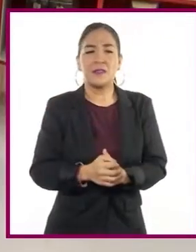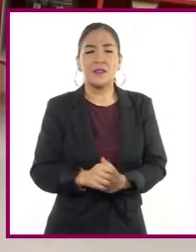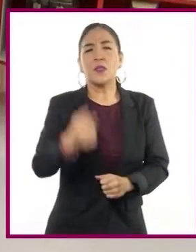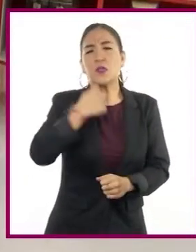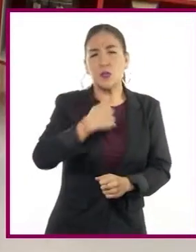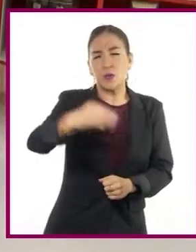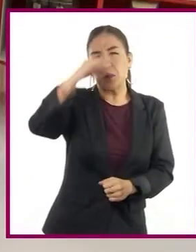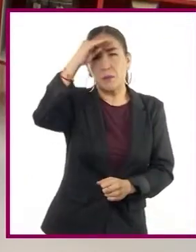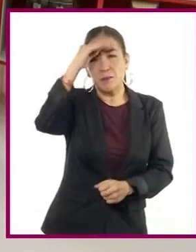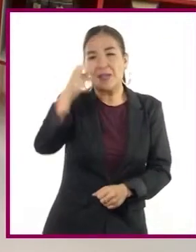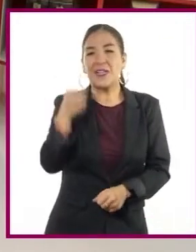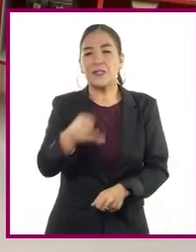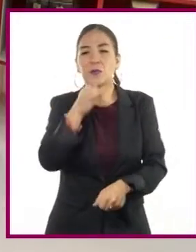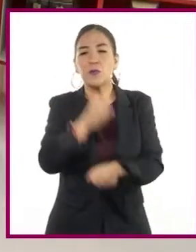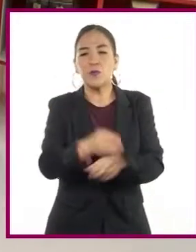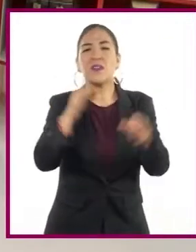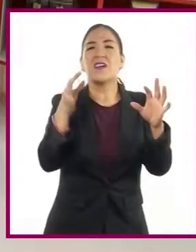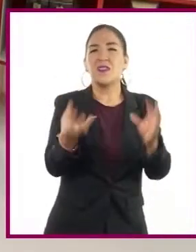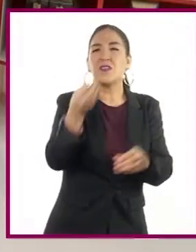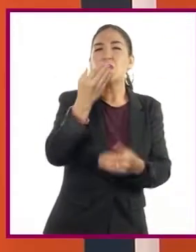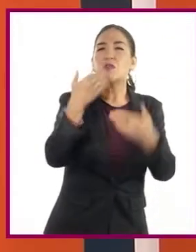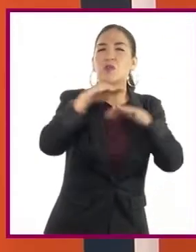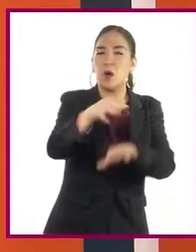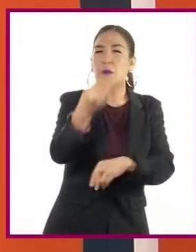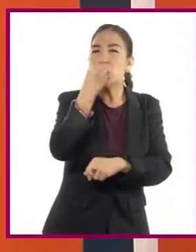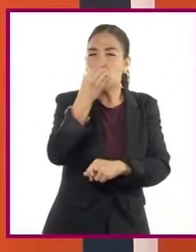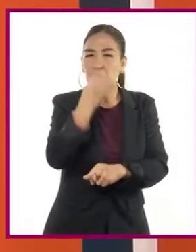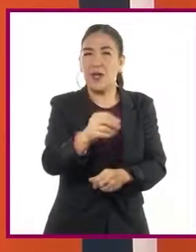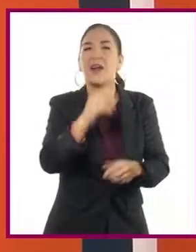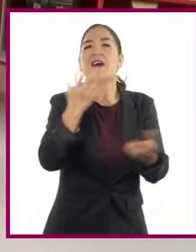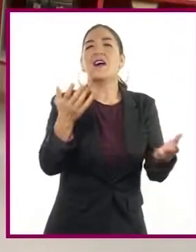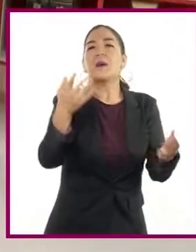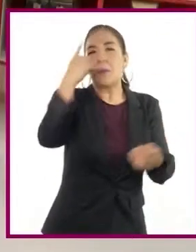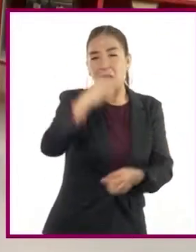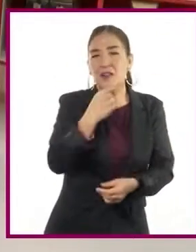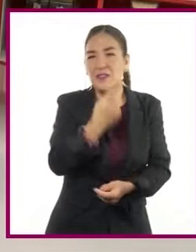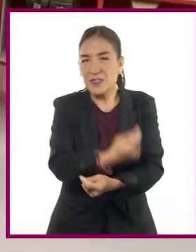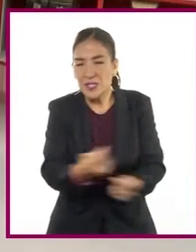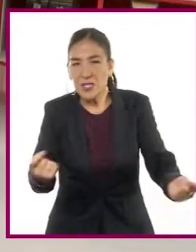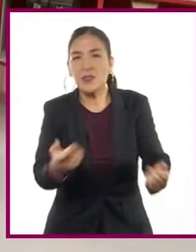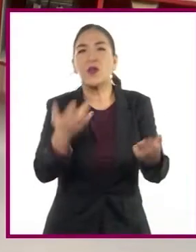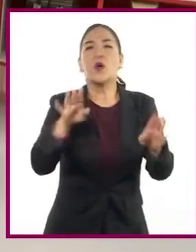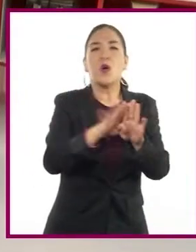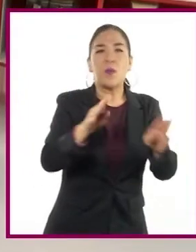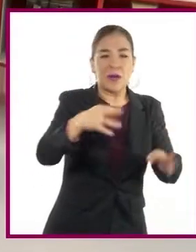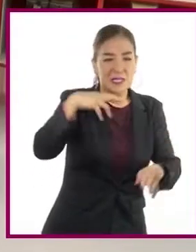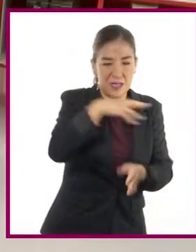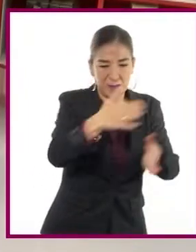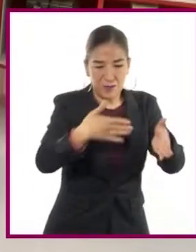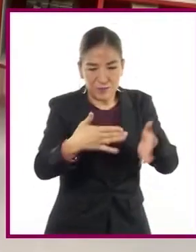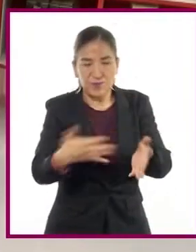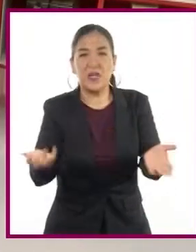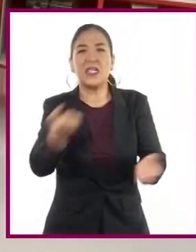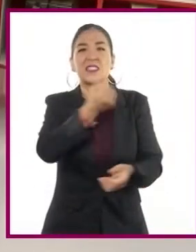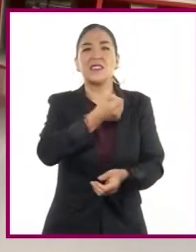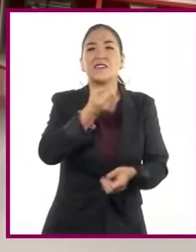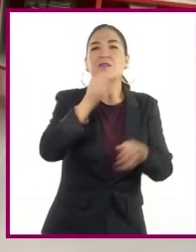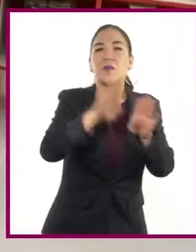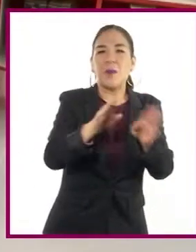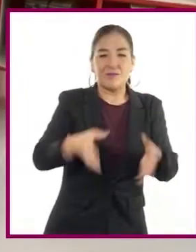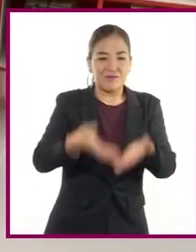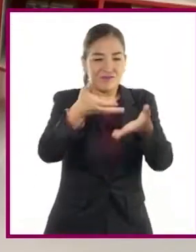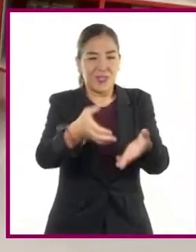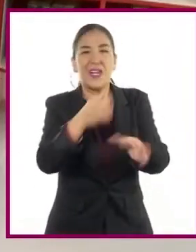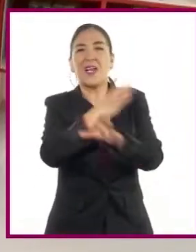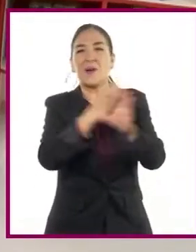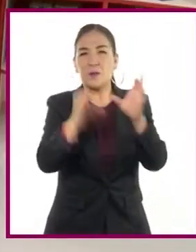quedé pensando en esto de la alimentación infantil, la comida rápida, las presentaciones y la salud. ¿Tú sabes por qué